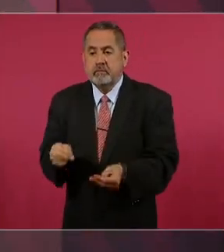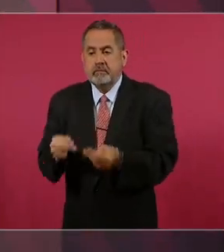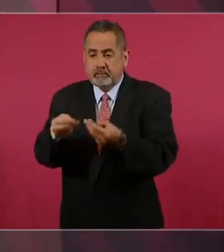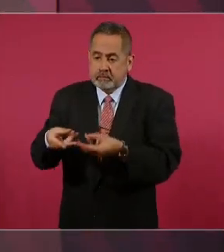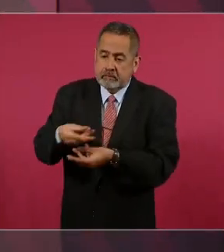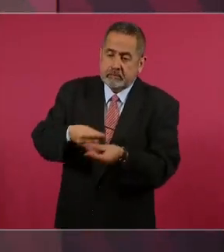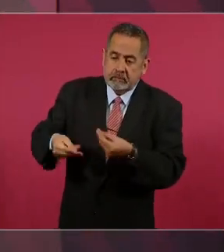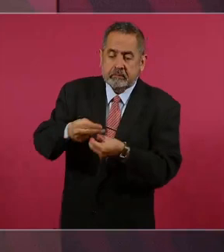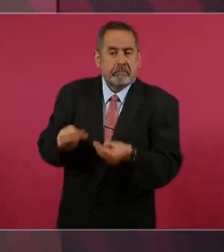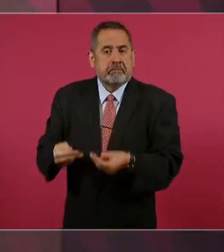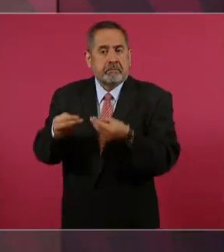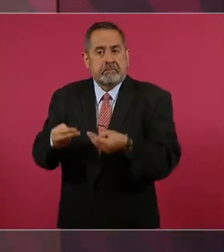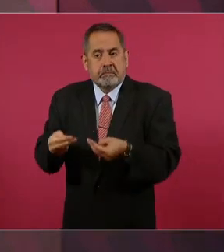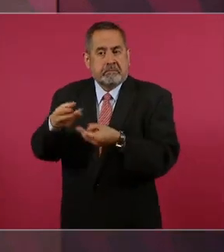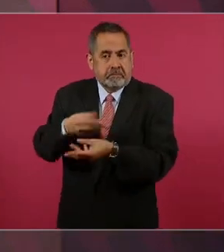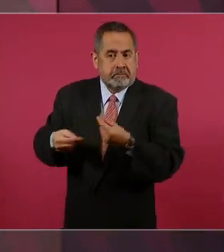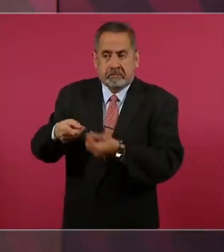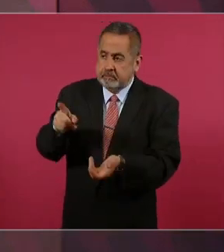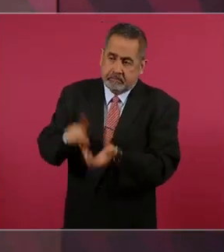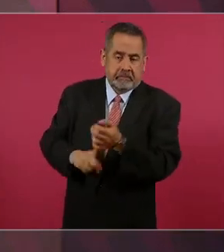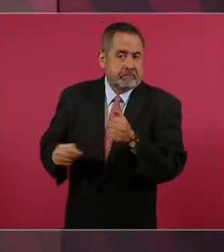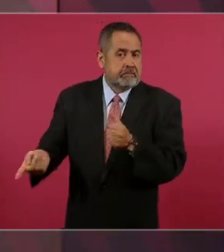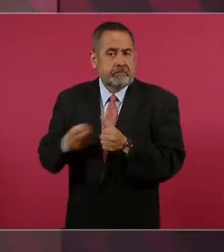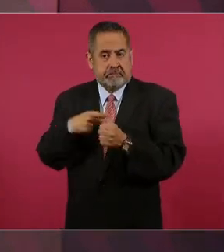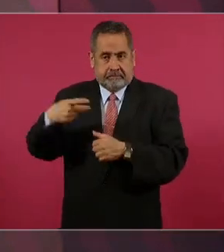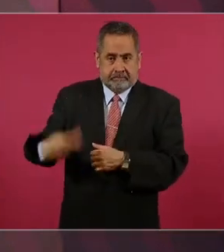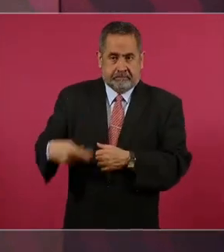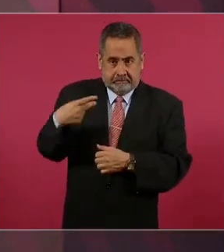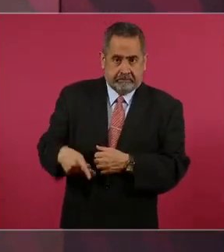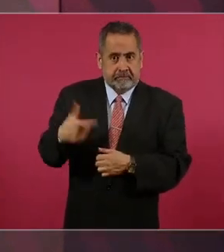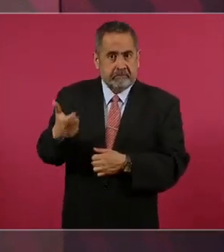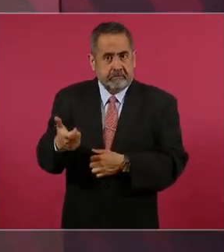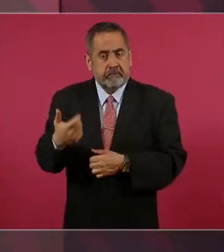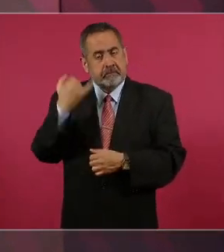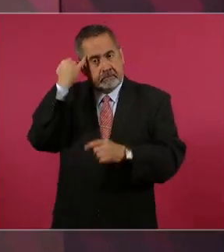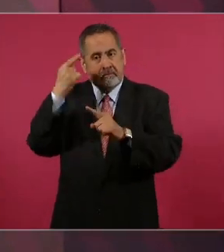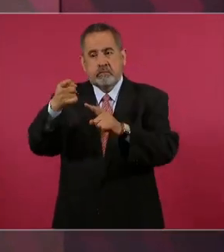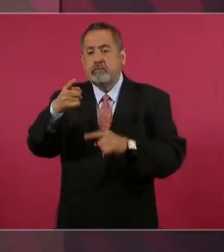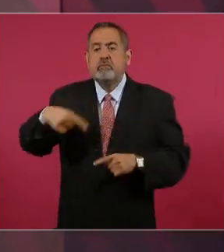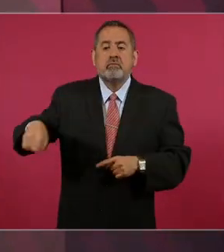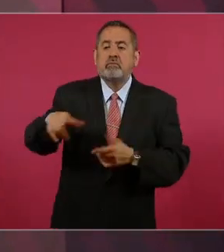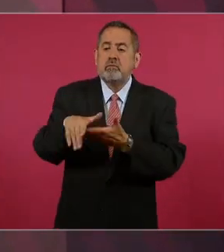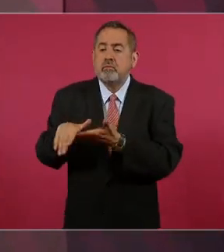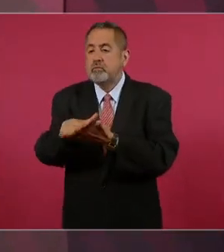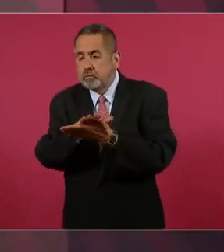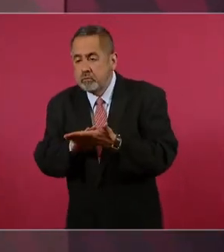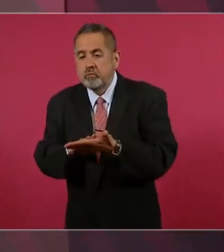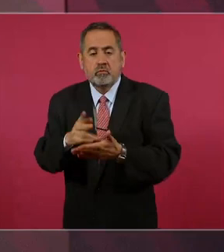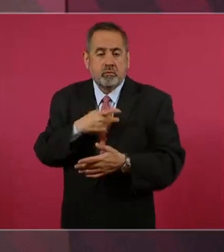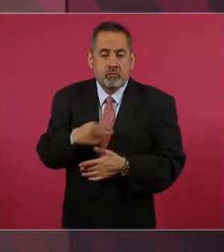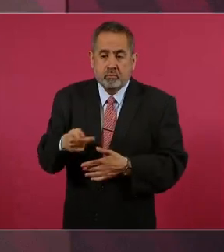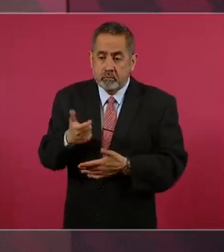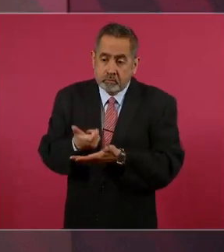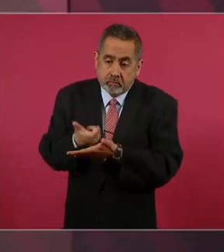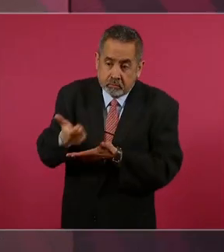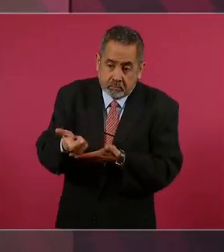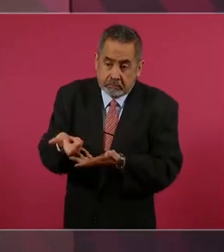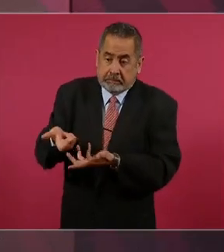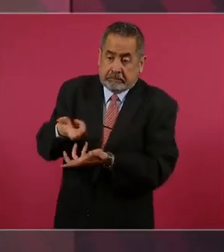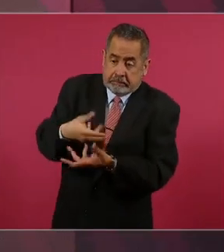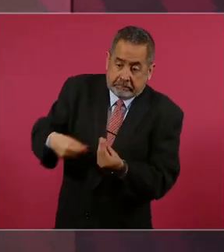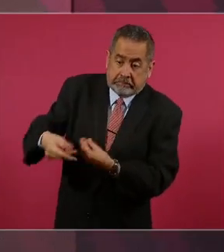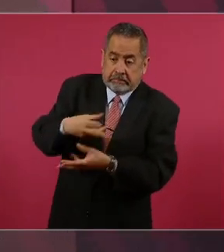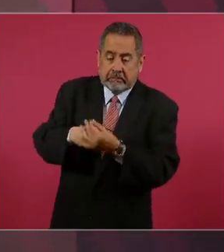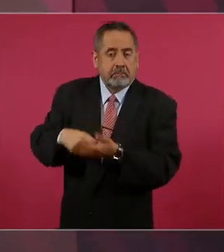y hay que procurar que la gente humilde, pobre, tenga ingresos suficientes para